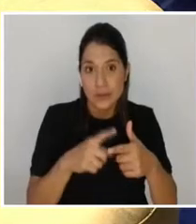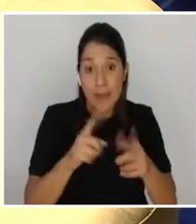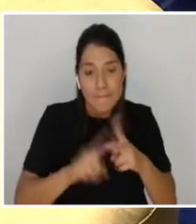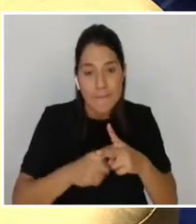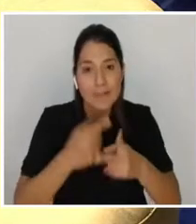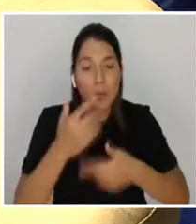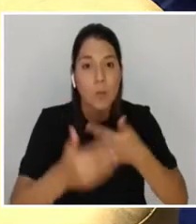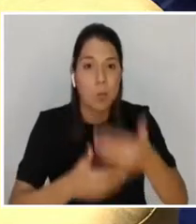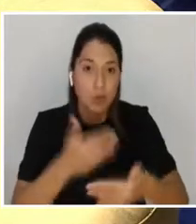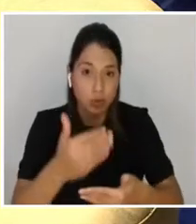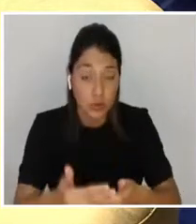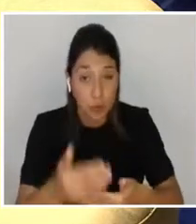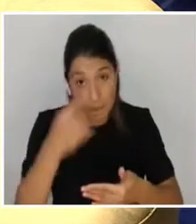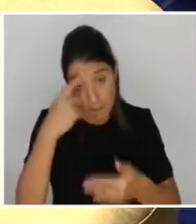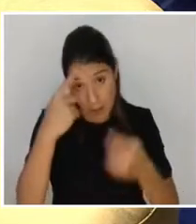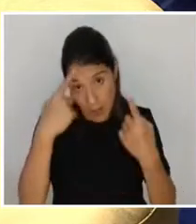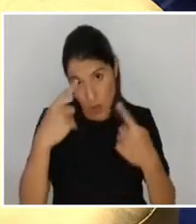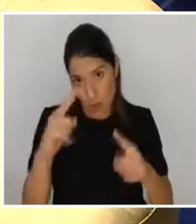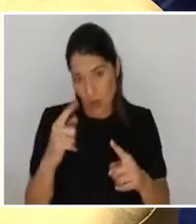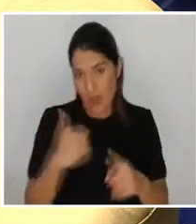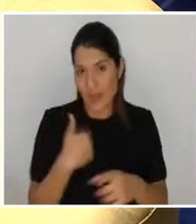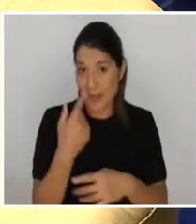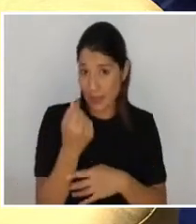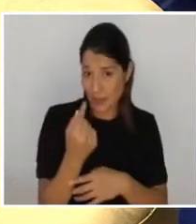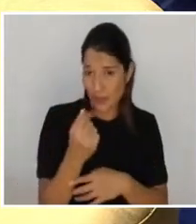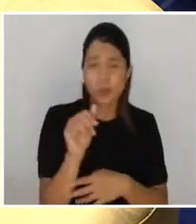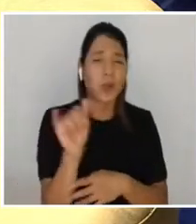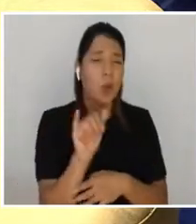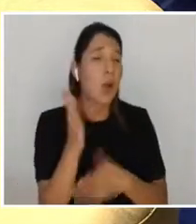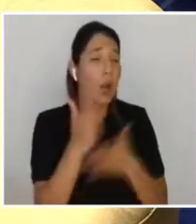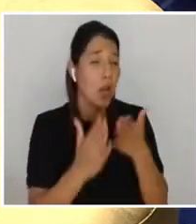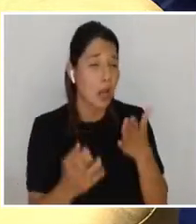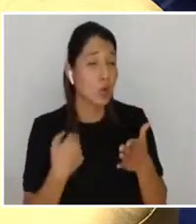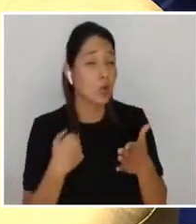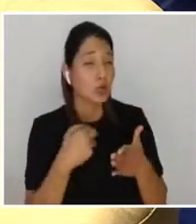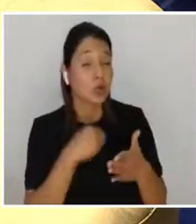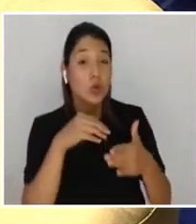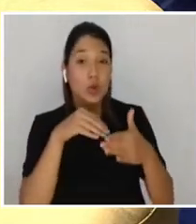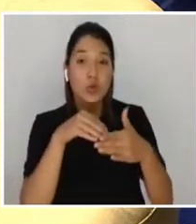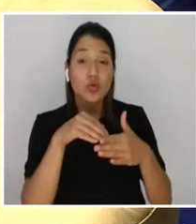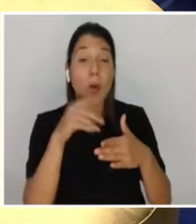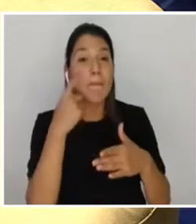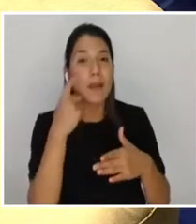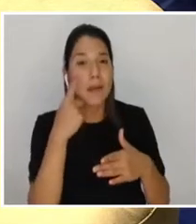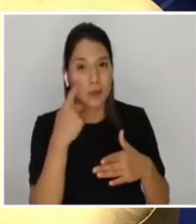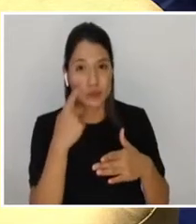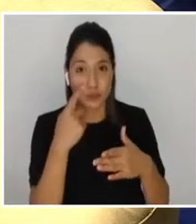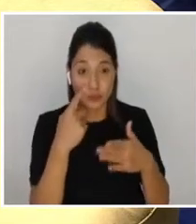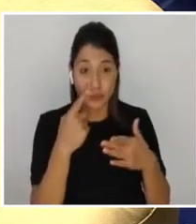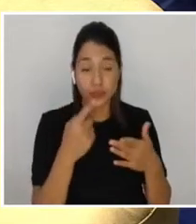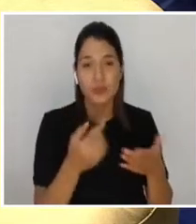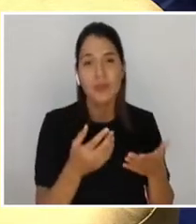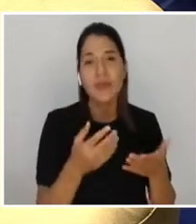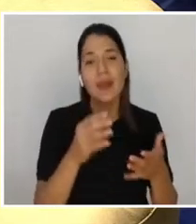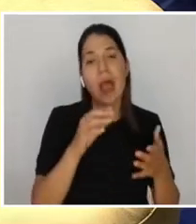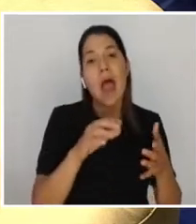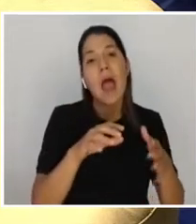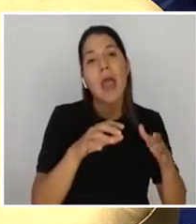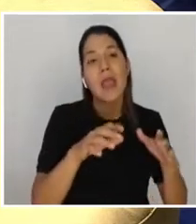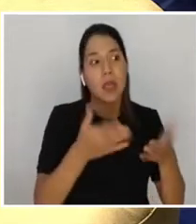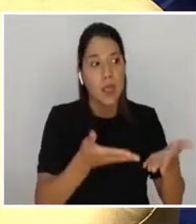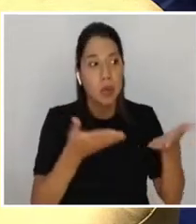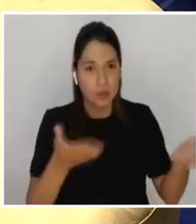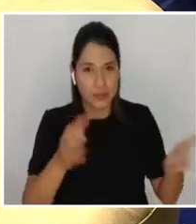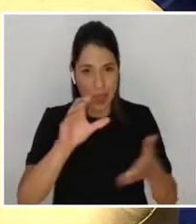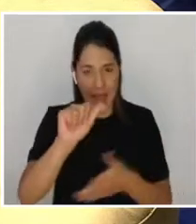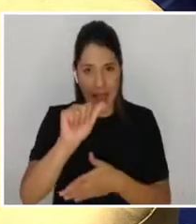Para generar ese dinero. También hay algo que nosotros en nuestros módulos vemos que son los activos y los pasivos. Los activos son todo aquello que nos trae dinero